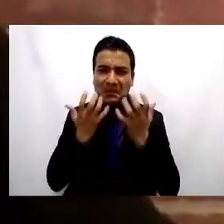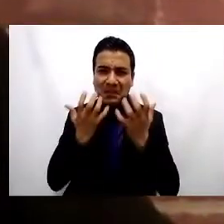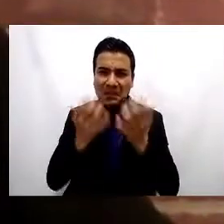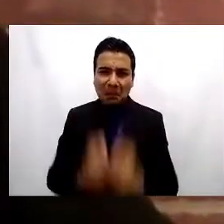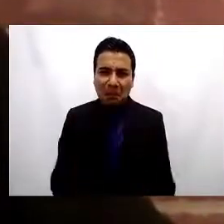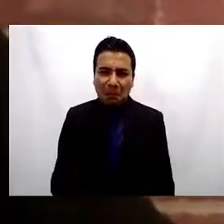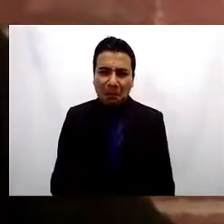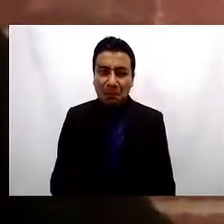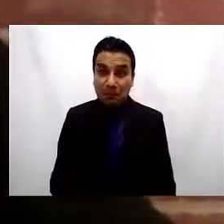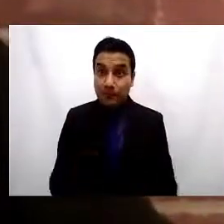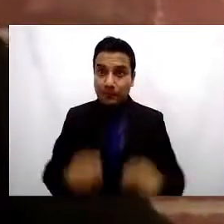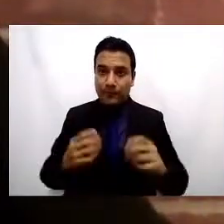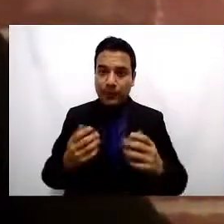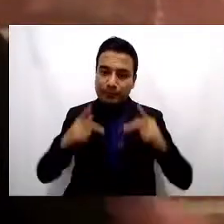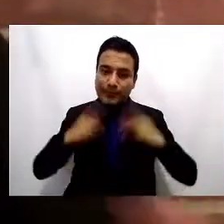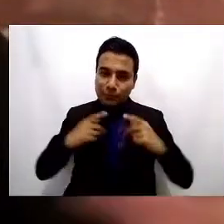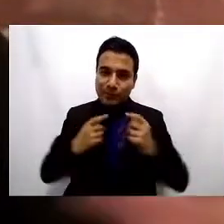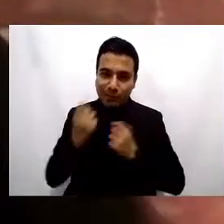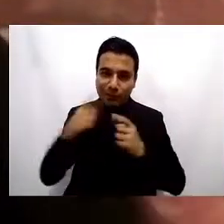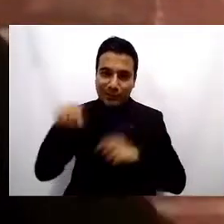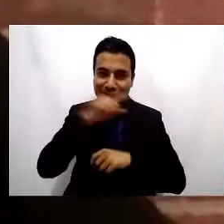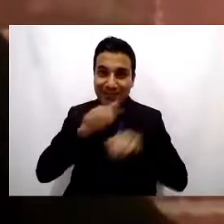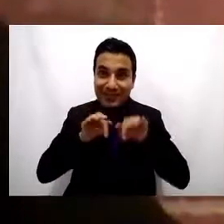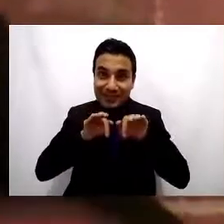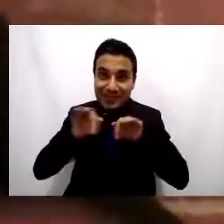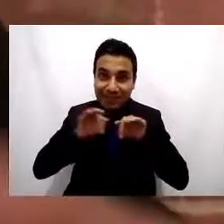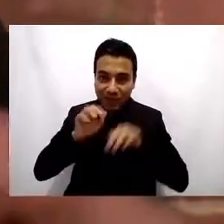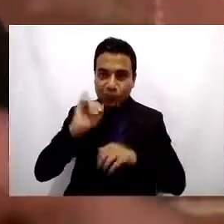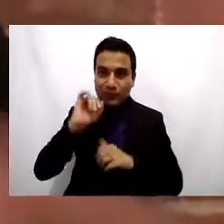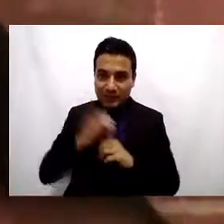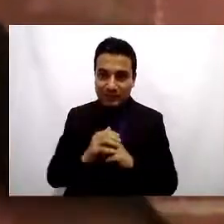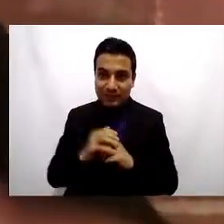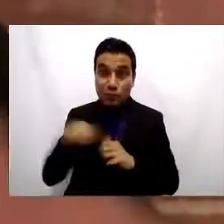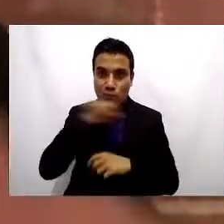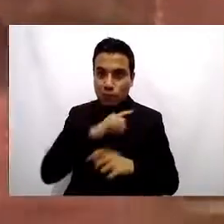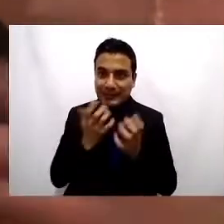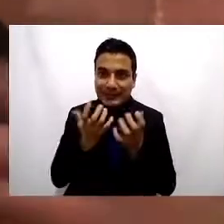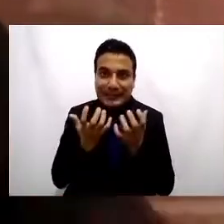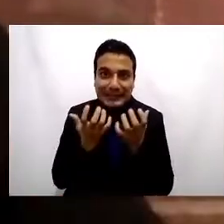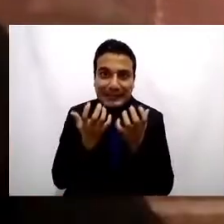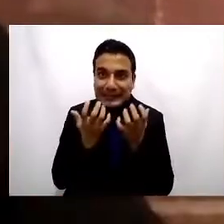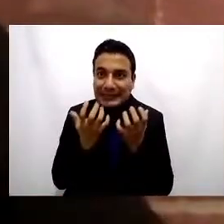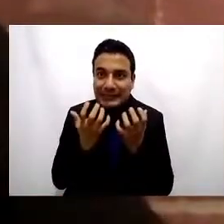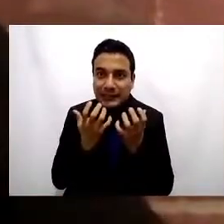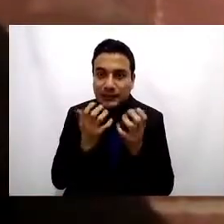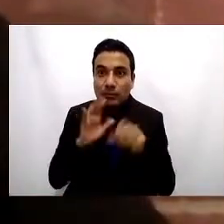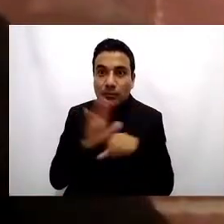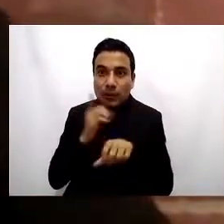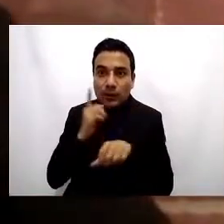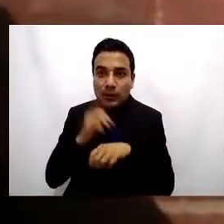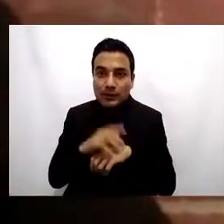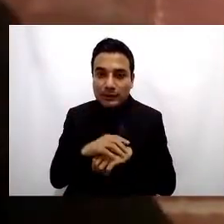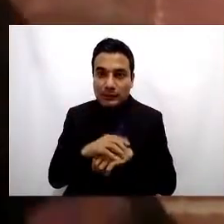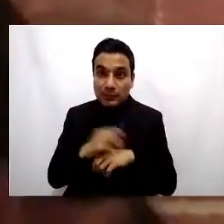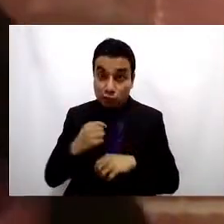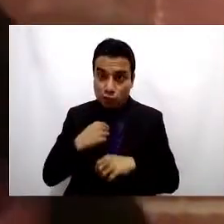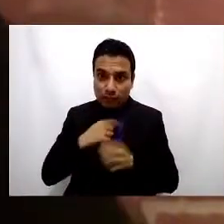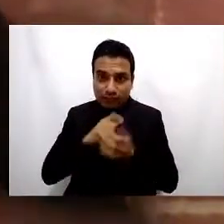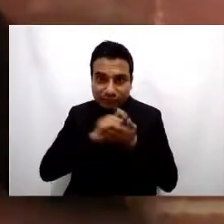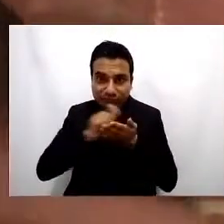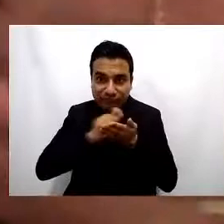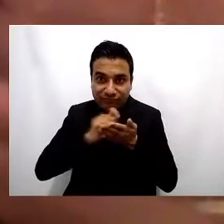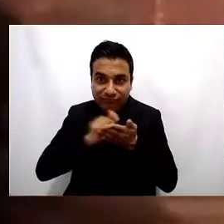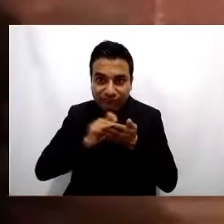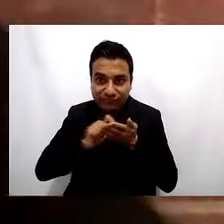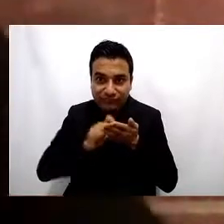quienes tenemos el deseo porque estamos atrapados en esta fiebre horrorosa que tenemos los que escribimos, por ejemplo,